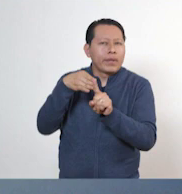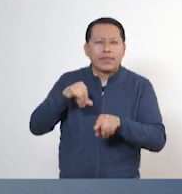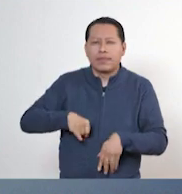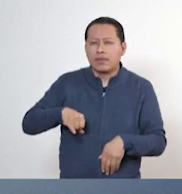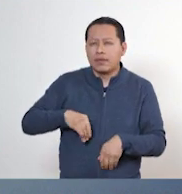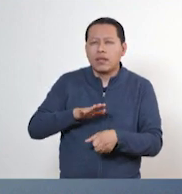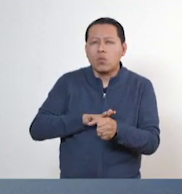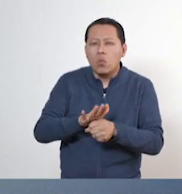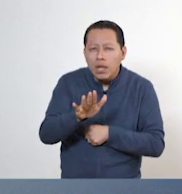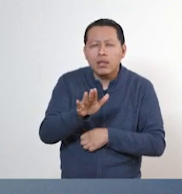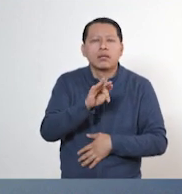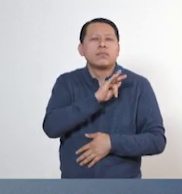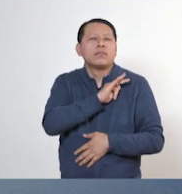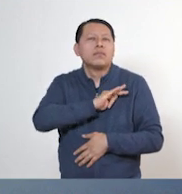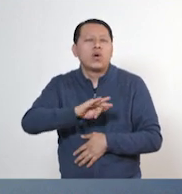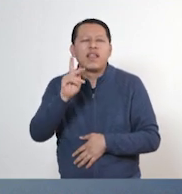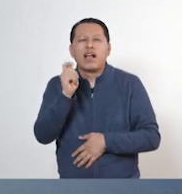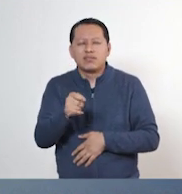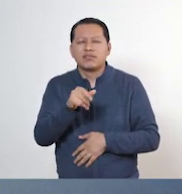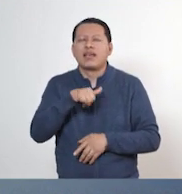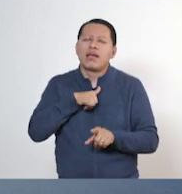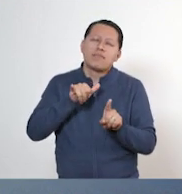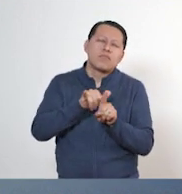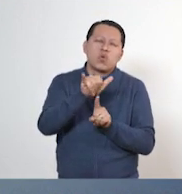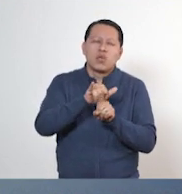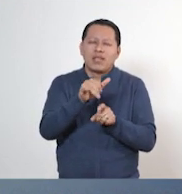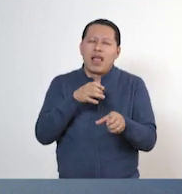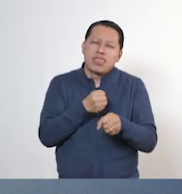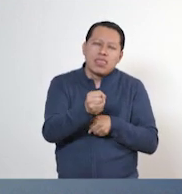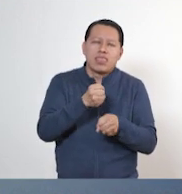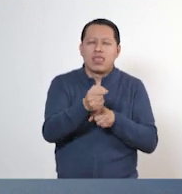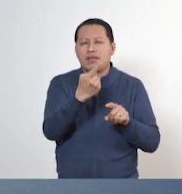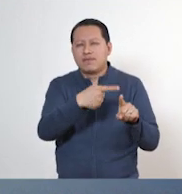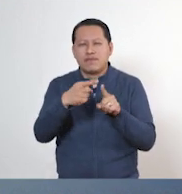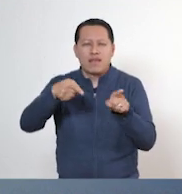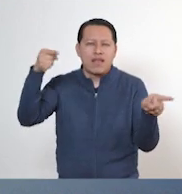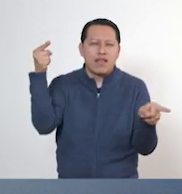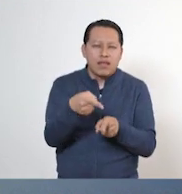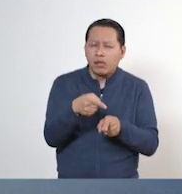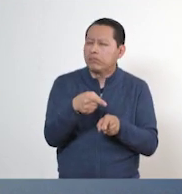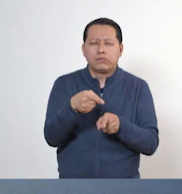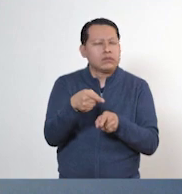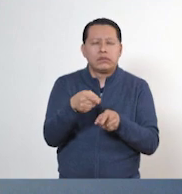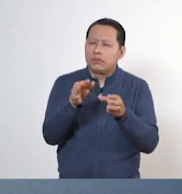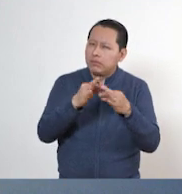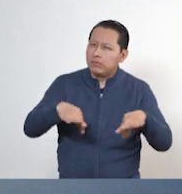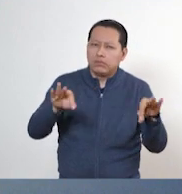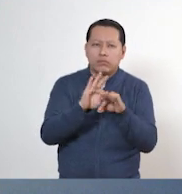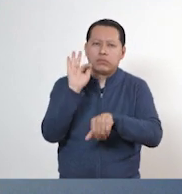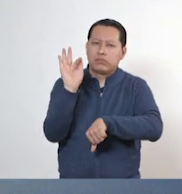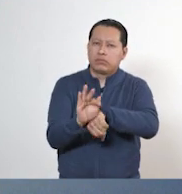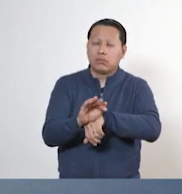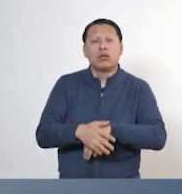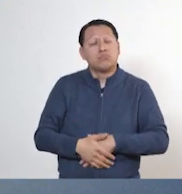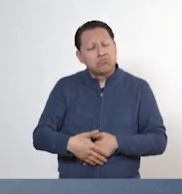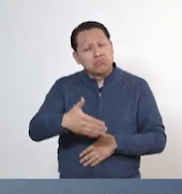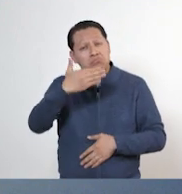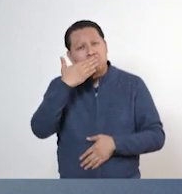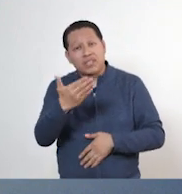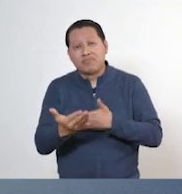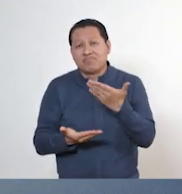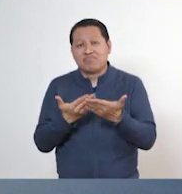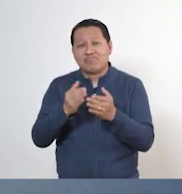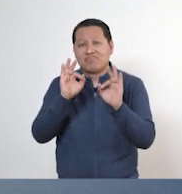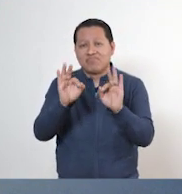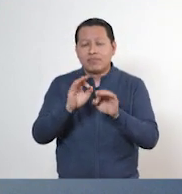es la prevención y atención del bullying o del acoso escolar. ¡Eso es primordial! ¡Qué buena propuesta! Ahora vamos